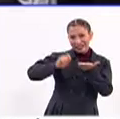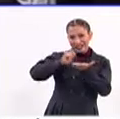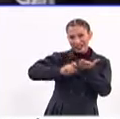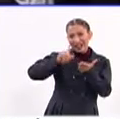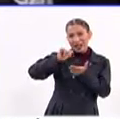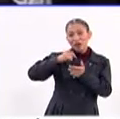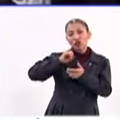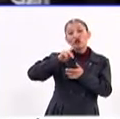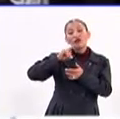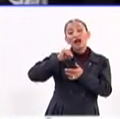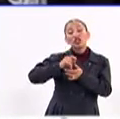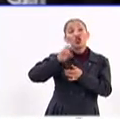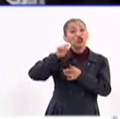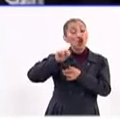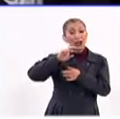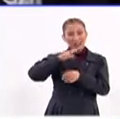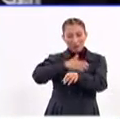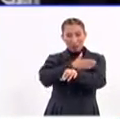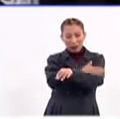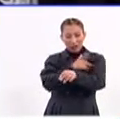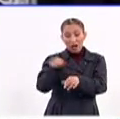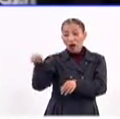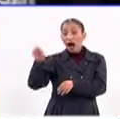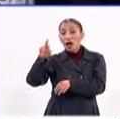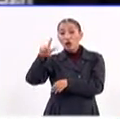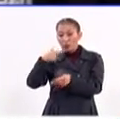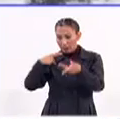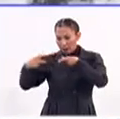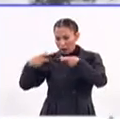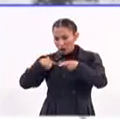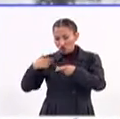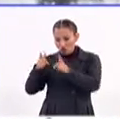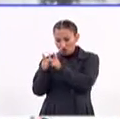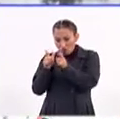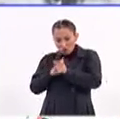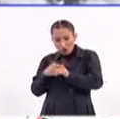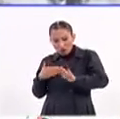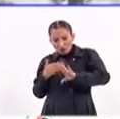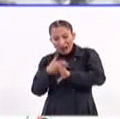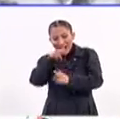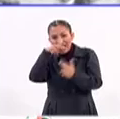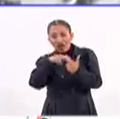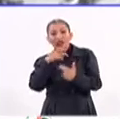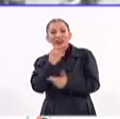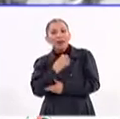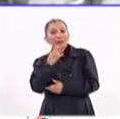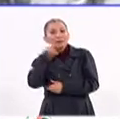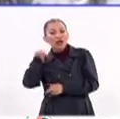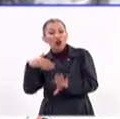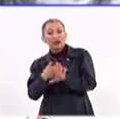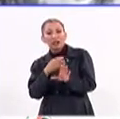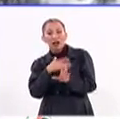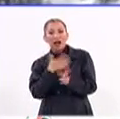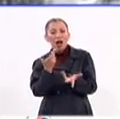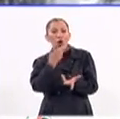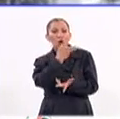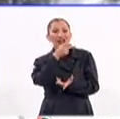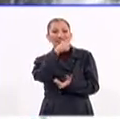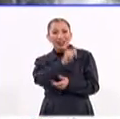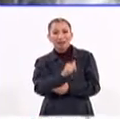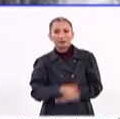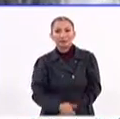lema Sufragio efectivo, no reelección, Argüello organizó una guerrilla que operó en la región de Tepic contra el movimiento